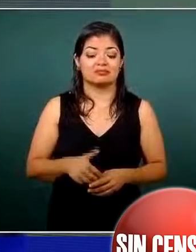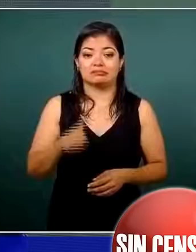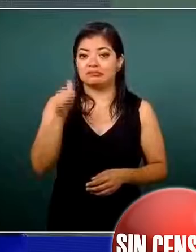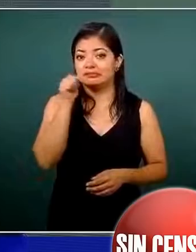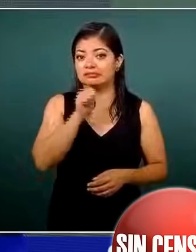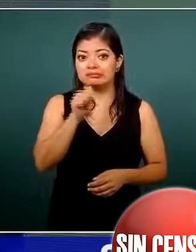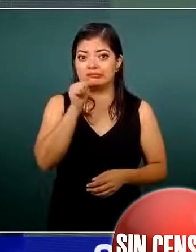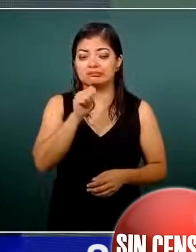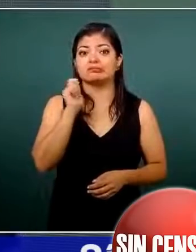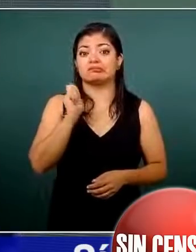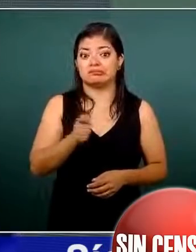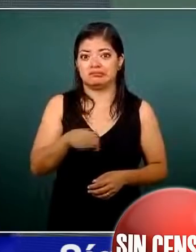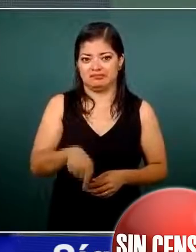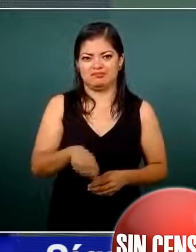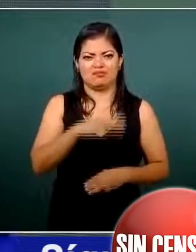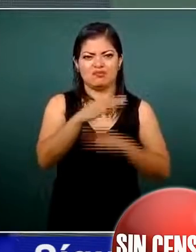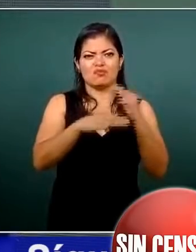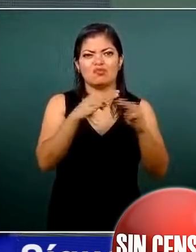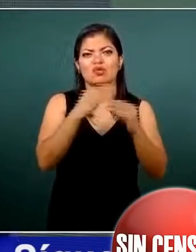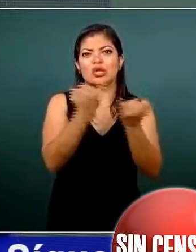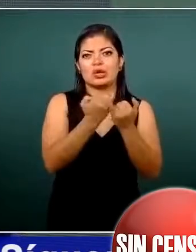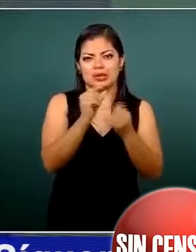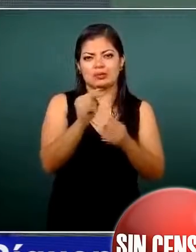el mundo.